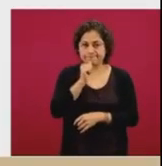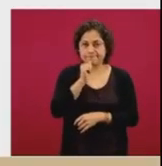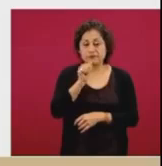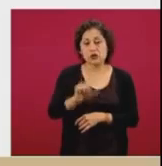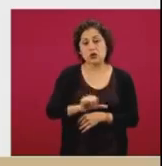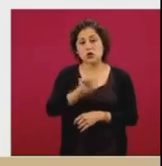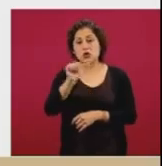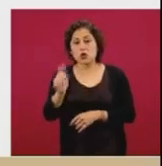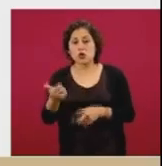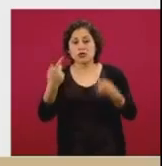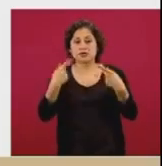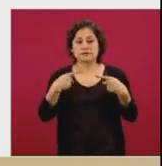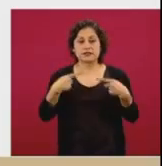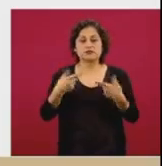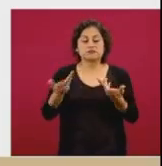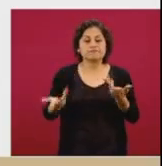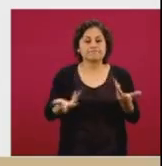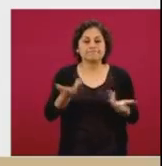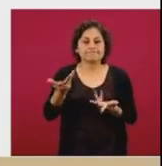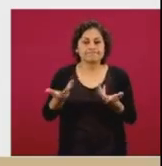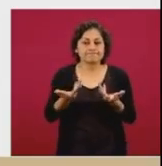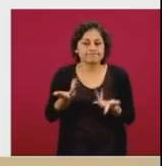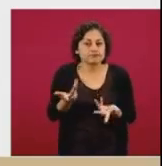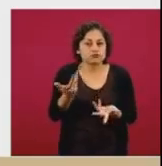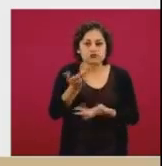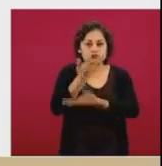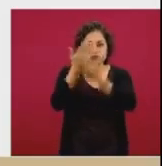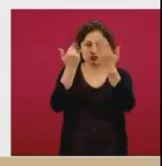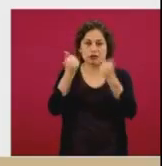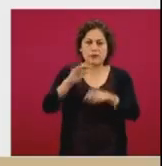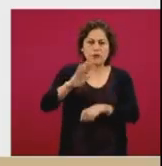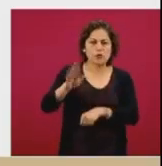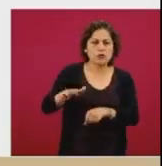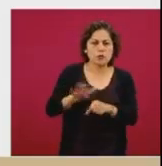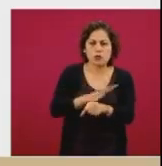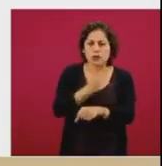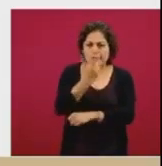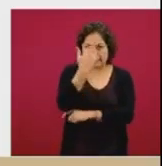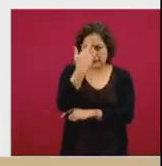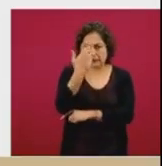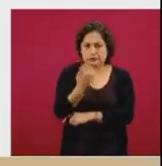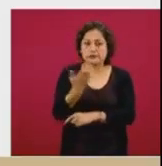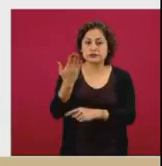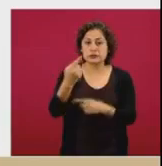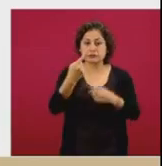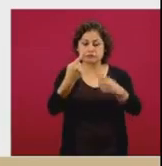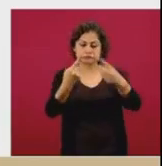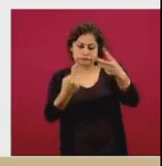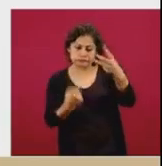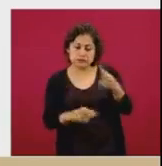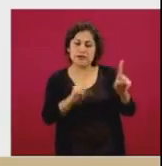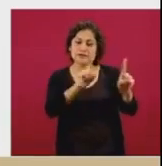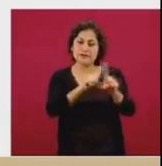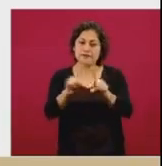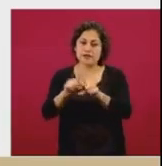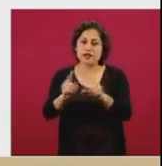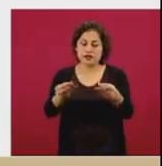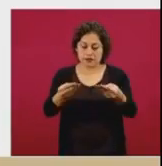no se tiene una posibilidad de resultado. Todas estas defunciones son las que también se analizan para saber